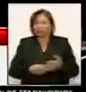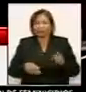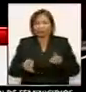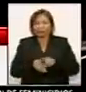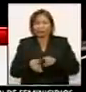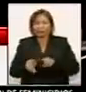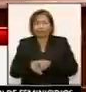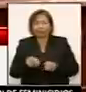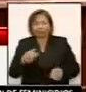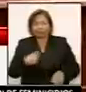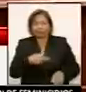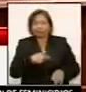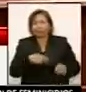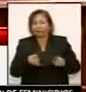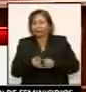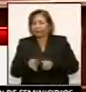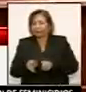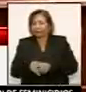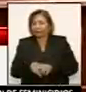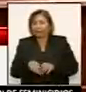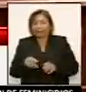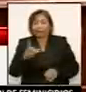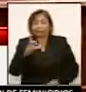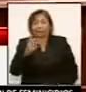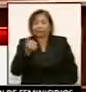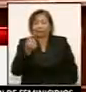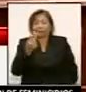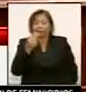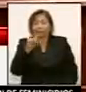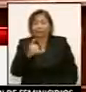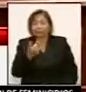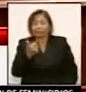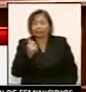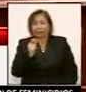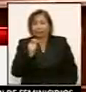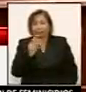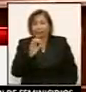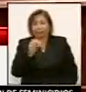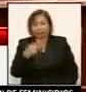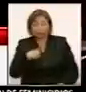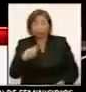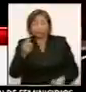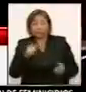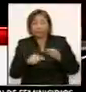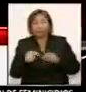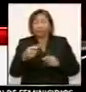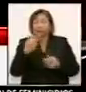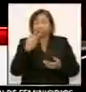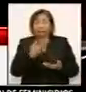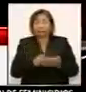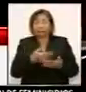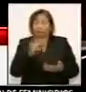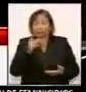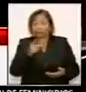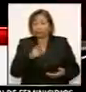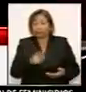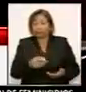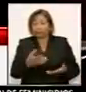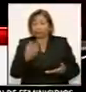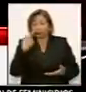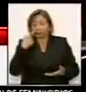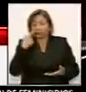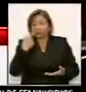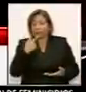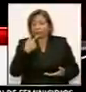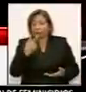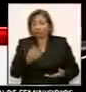montos a reparación. Acá han habido comisiones de lavajato, yo soy titular y he venido a ellas, a muchas de ellas. Y una vez había una comisión que fue de justicia y economía